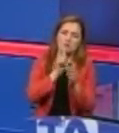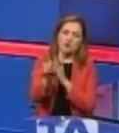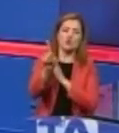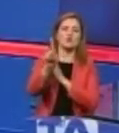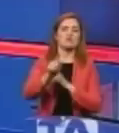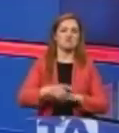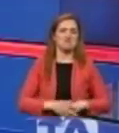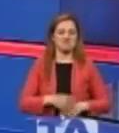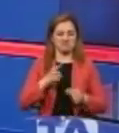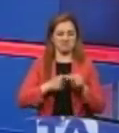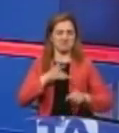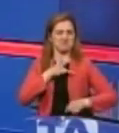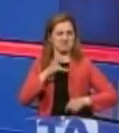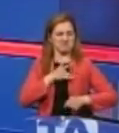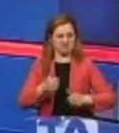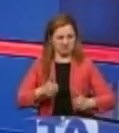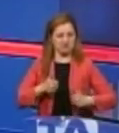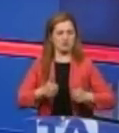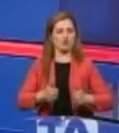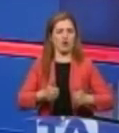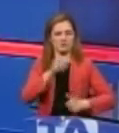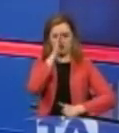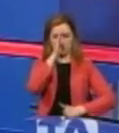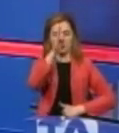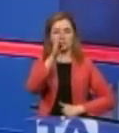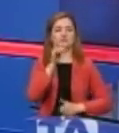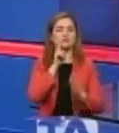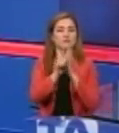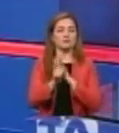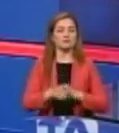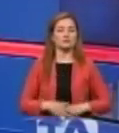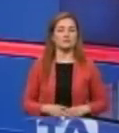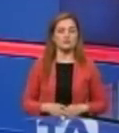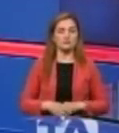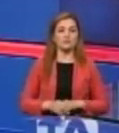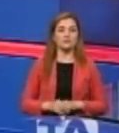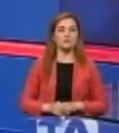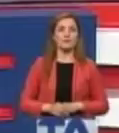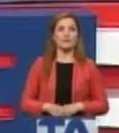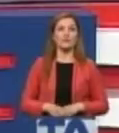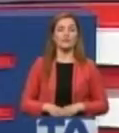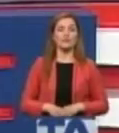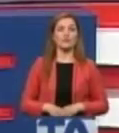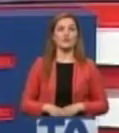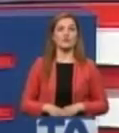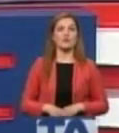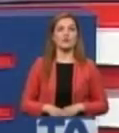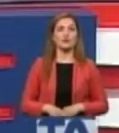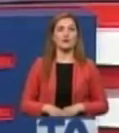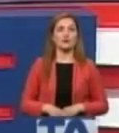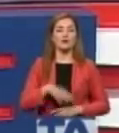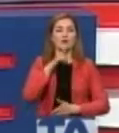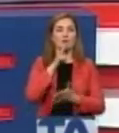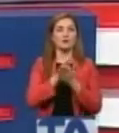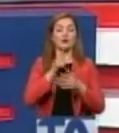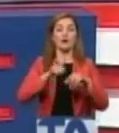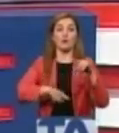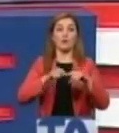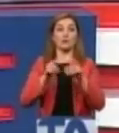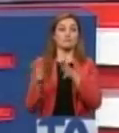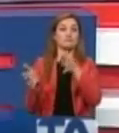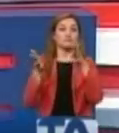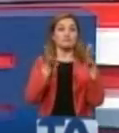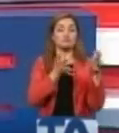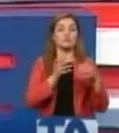denunciarlo, tiene que ser un buen quiteño y denunciar a estos delincuentes. Vamos con Helen, que tiene más información. Así es, Gigi. Amigos, en otros